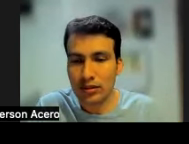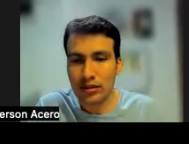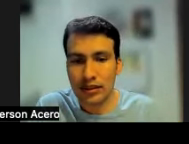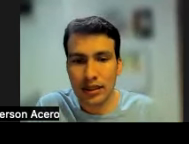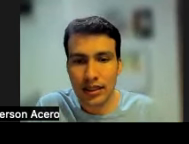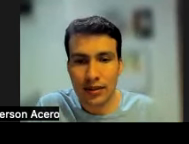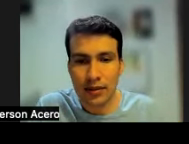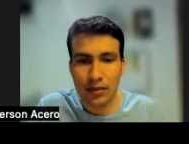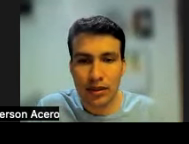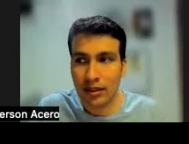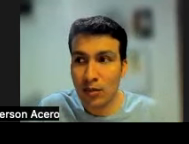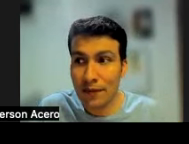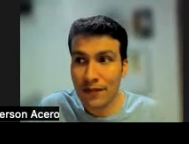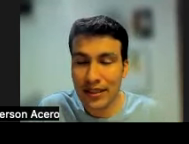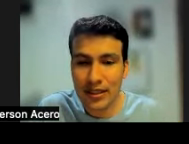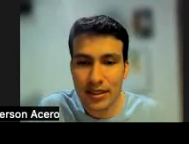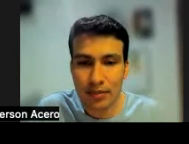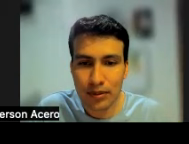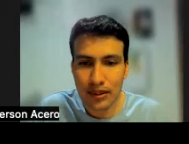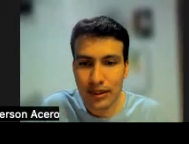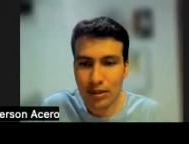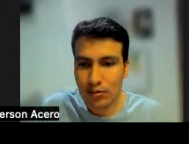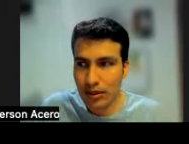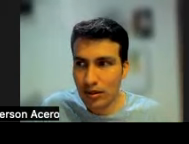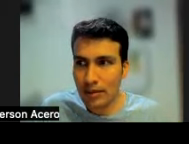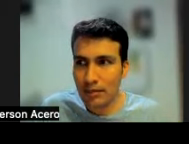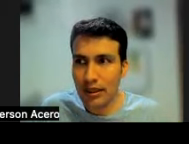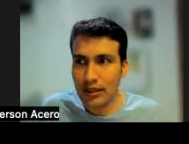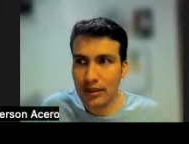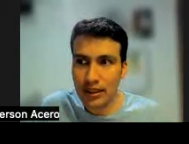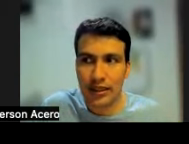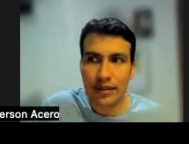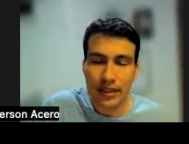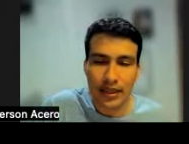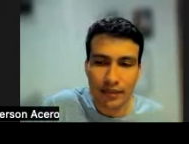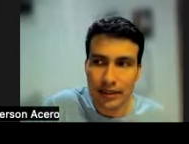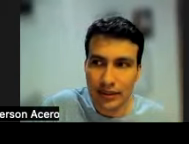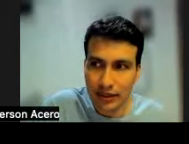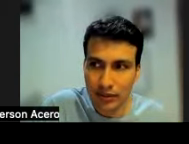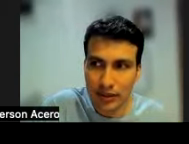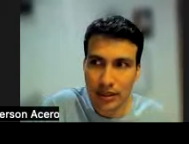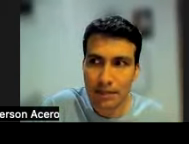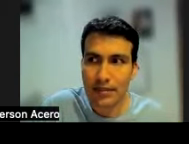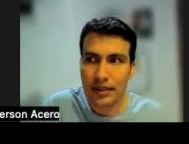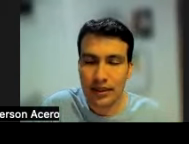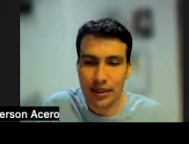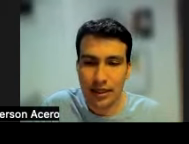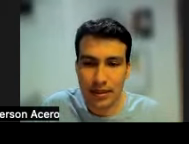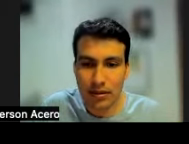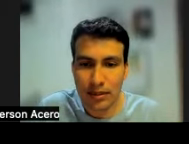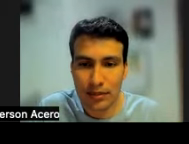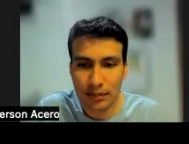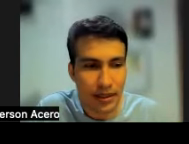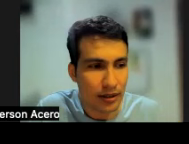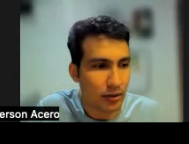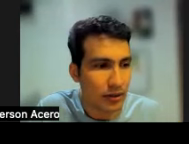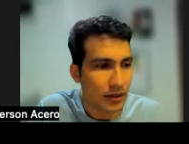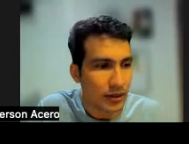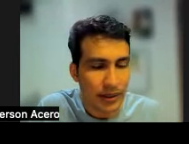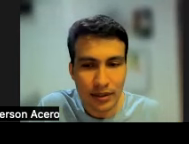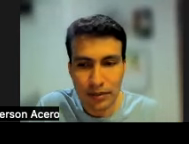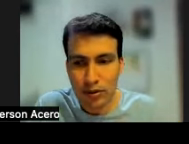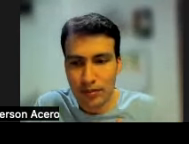¿no? Entonces, allí vemos cómo enfatiza el poder y la superioridad moral y la credibilidad del hablante, que es la primera estrategia que mencionamos,